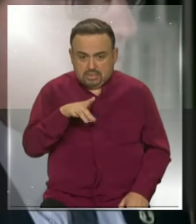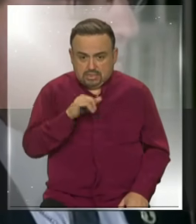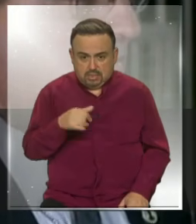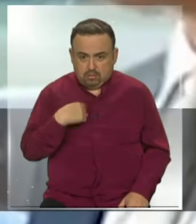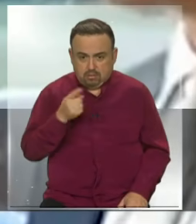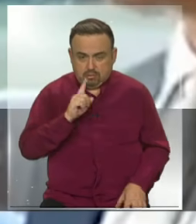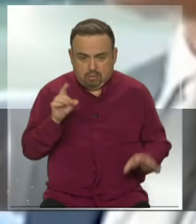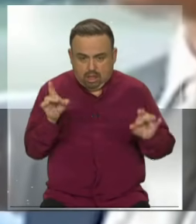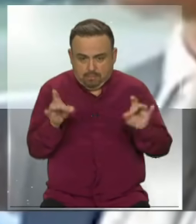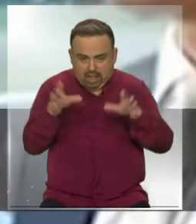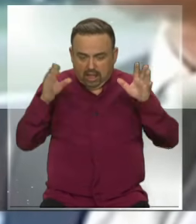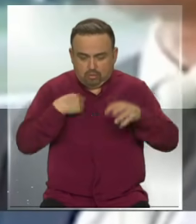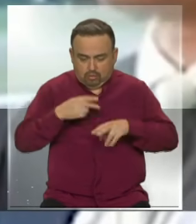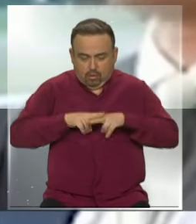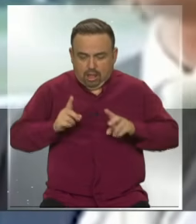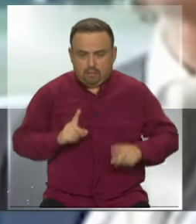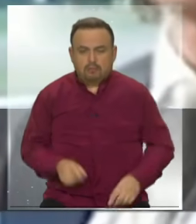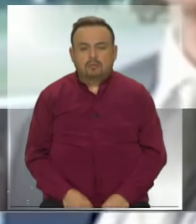Un plano.